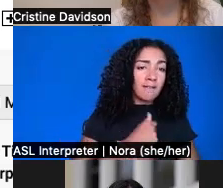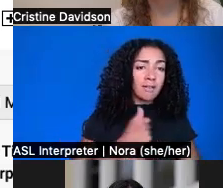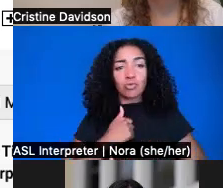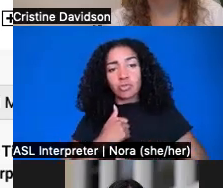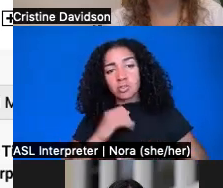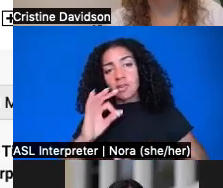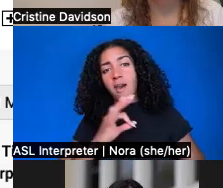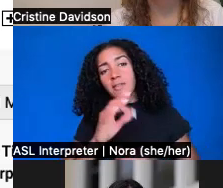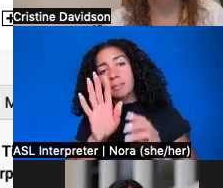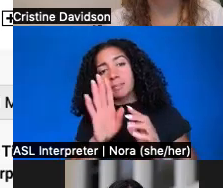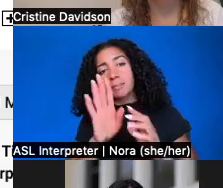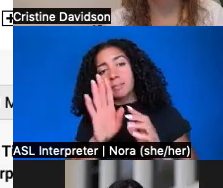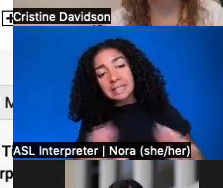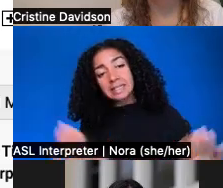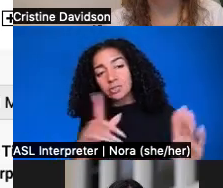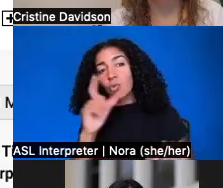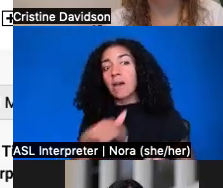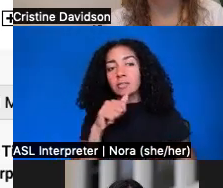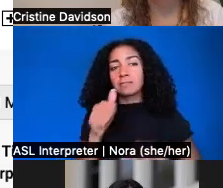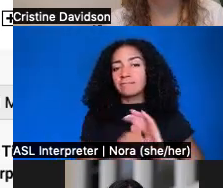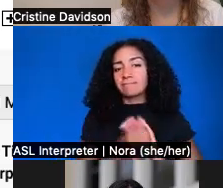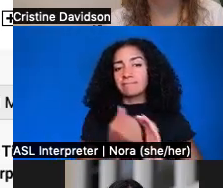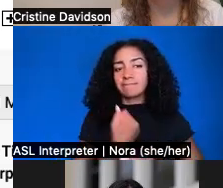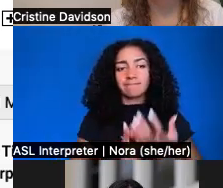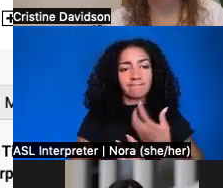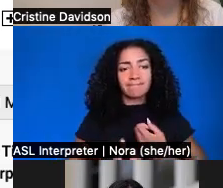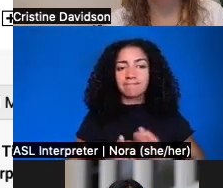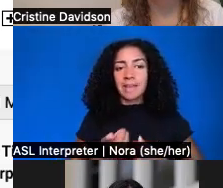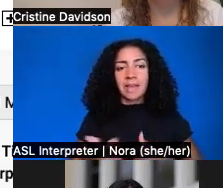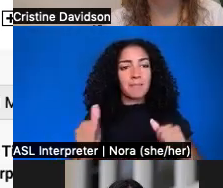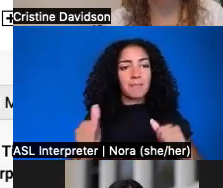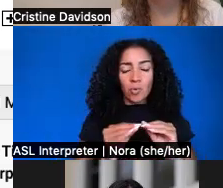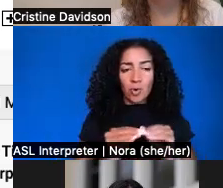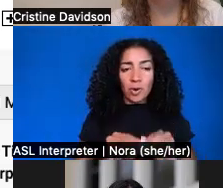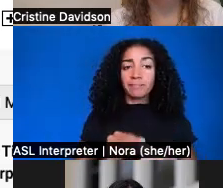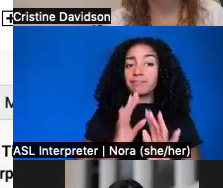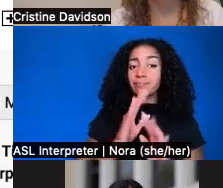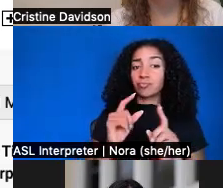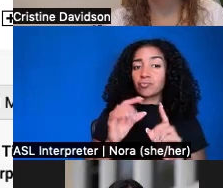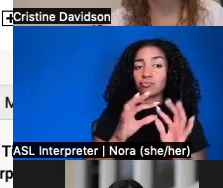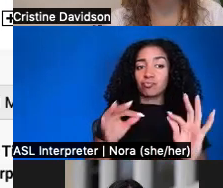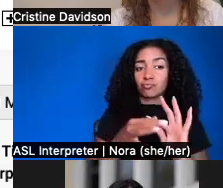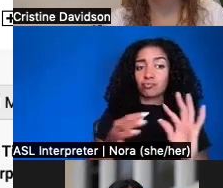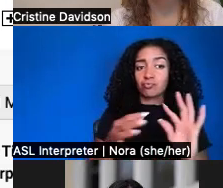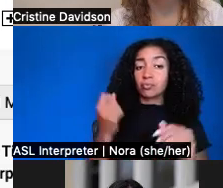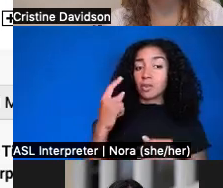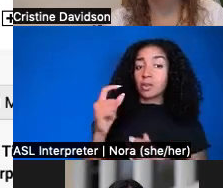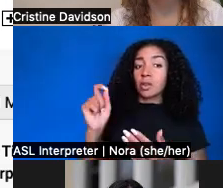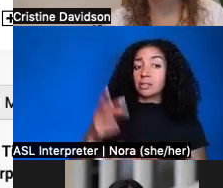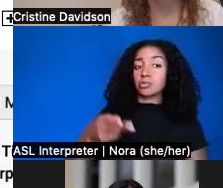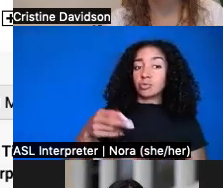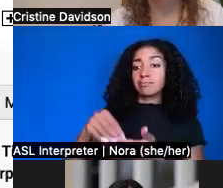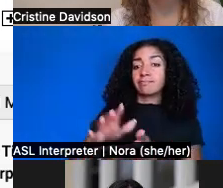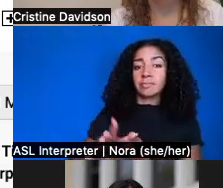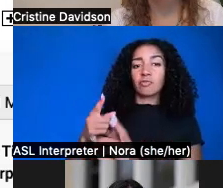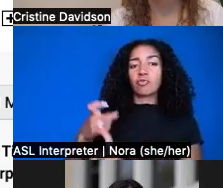más. All nations They say that history is written by the victors. But how can there be a victor when the